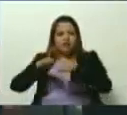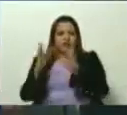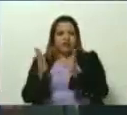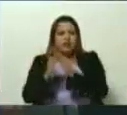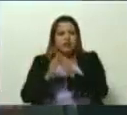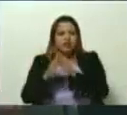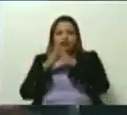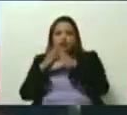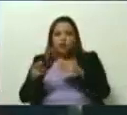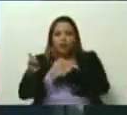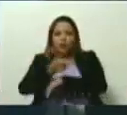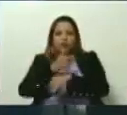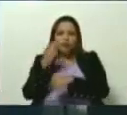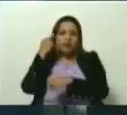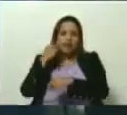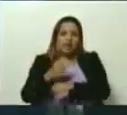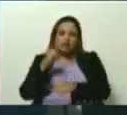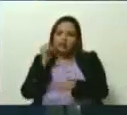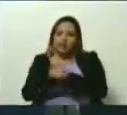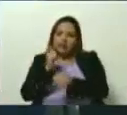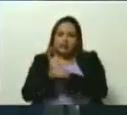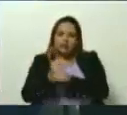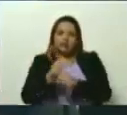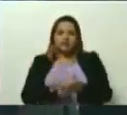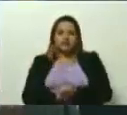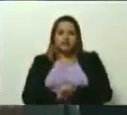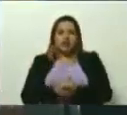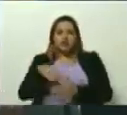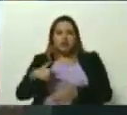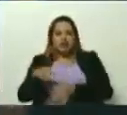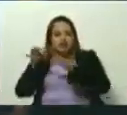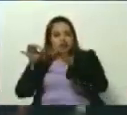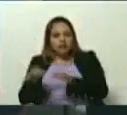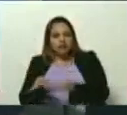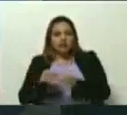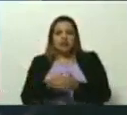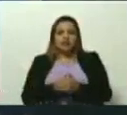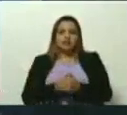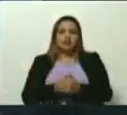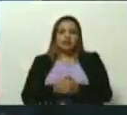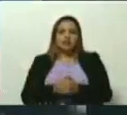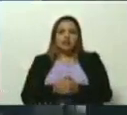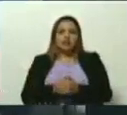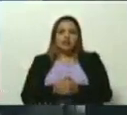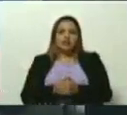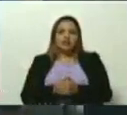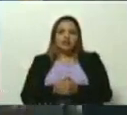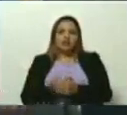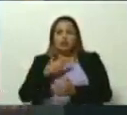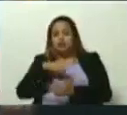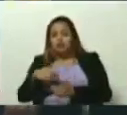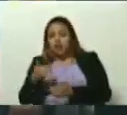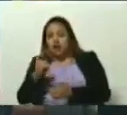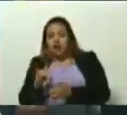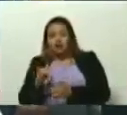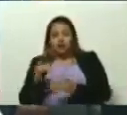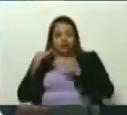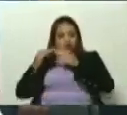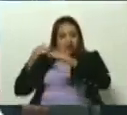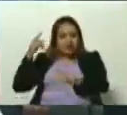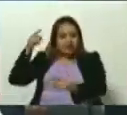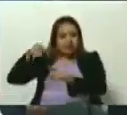es todo el gobierno bolivariano trabajando para garantizar que nosotros tengamos un combate